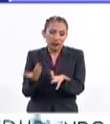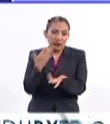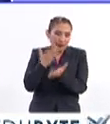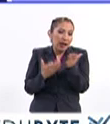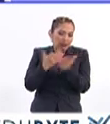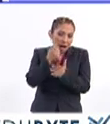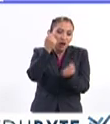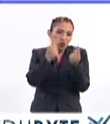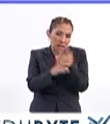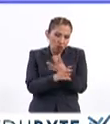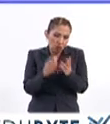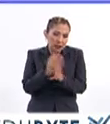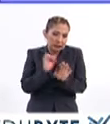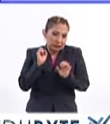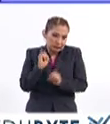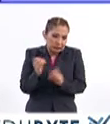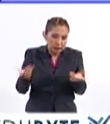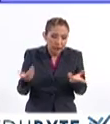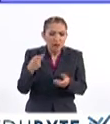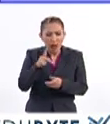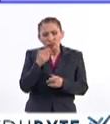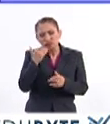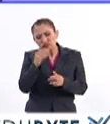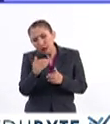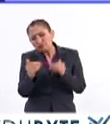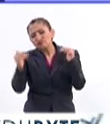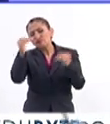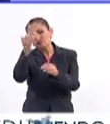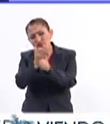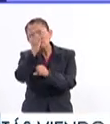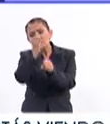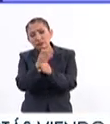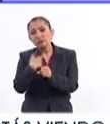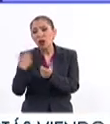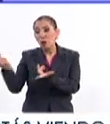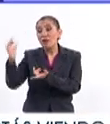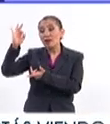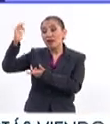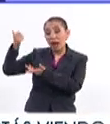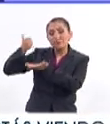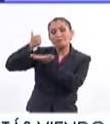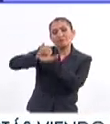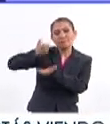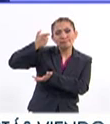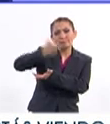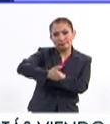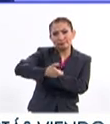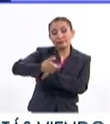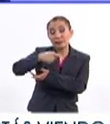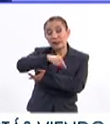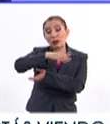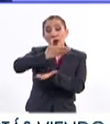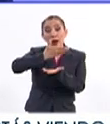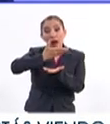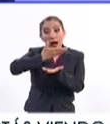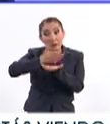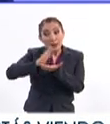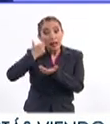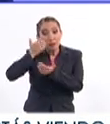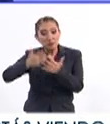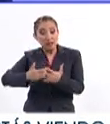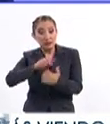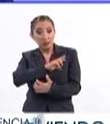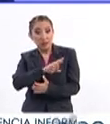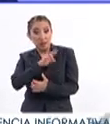haciendo falta siempre infraestructura, pero lo hemos logrado pues a partir de recursos federales. Si esto lo queremos hacer como una